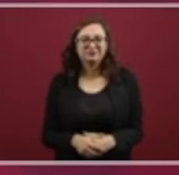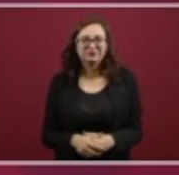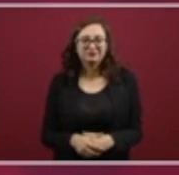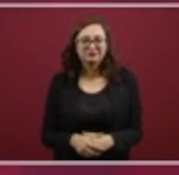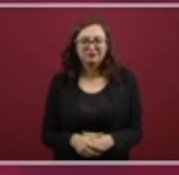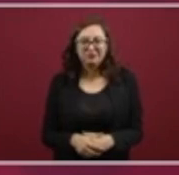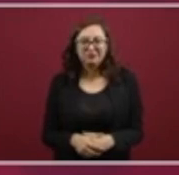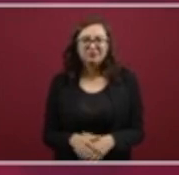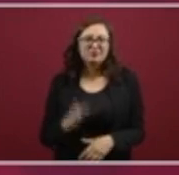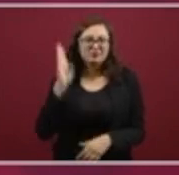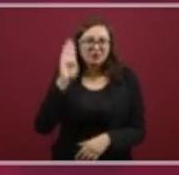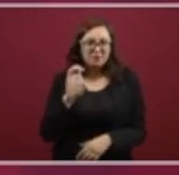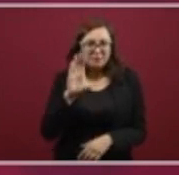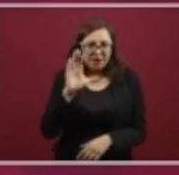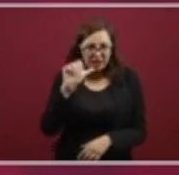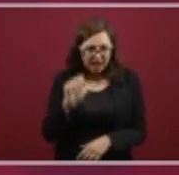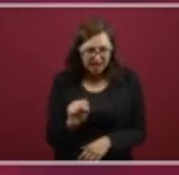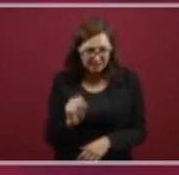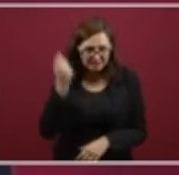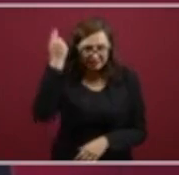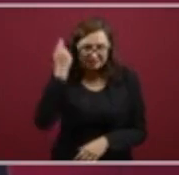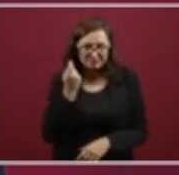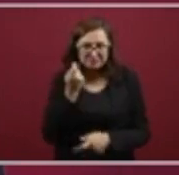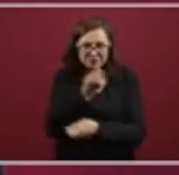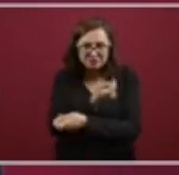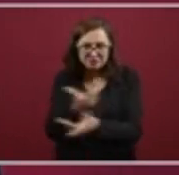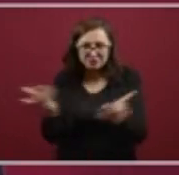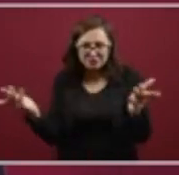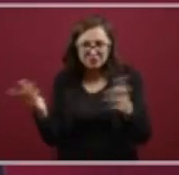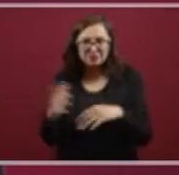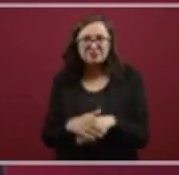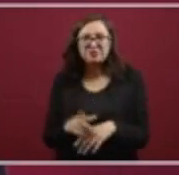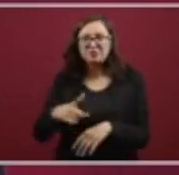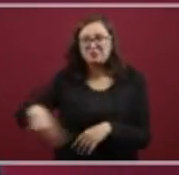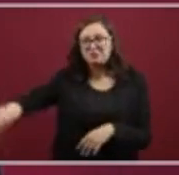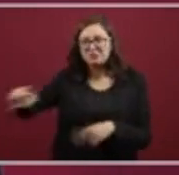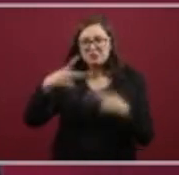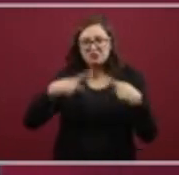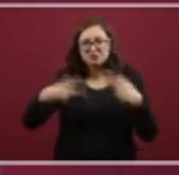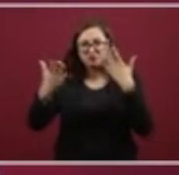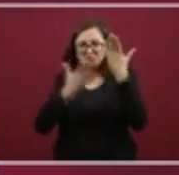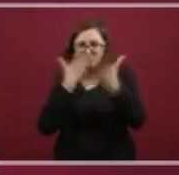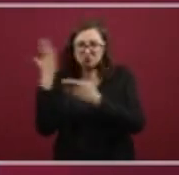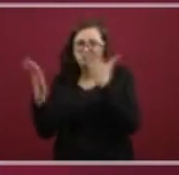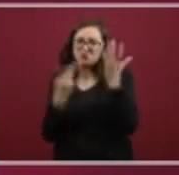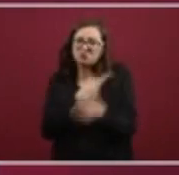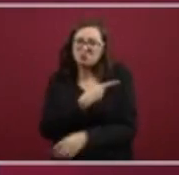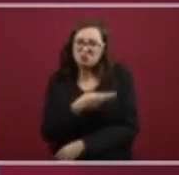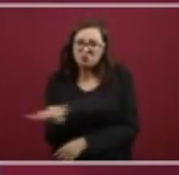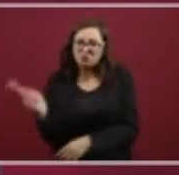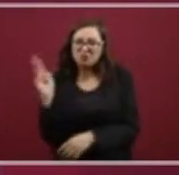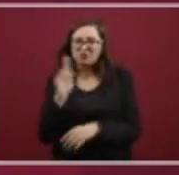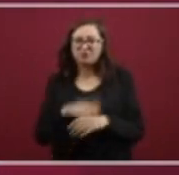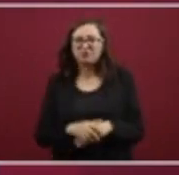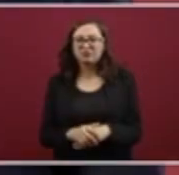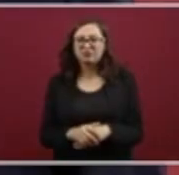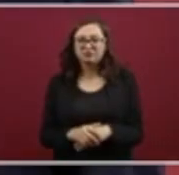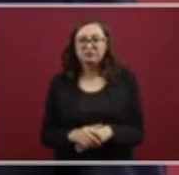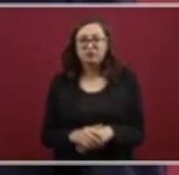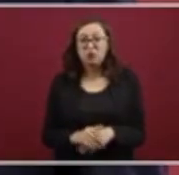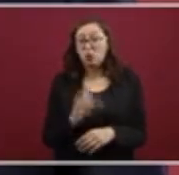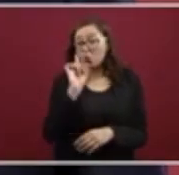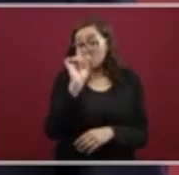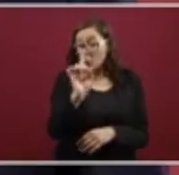a entregar becas a estudiantes de escasos recursos económicos. Nada más les voy a dar un